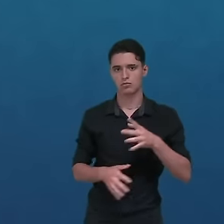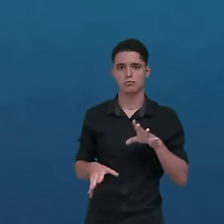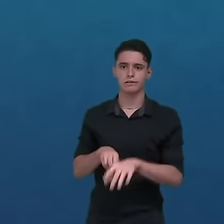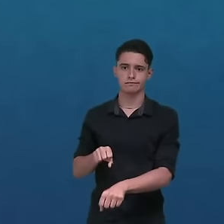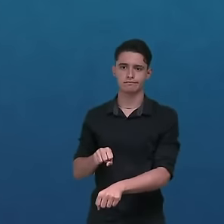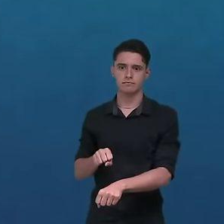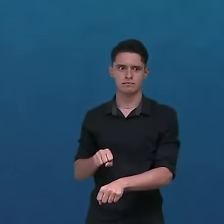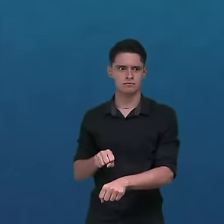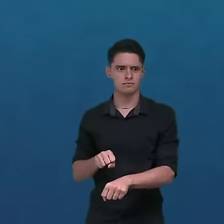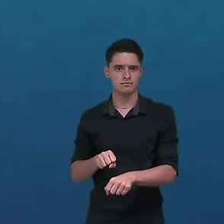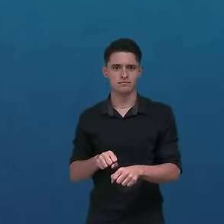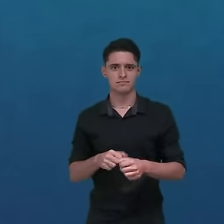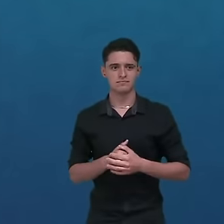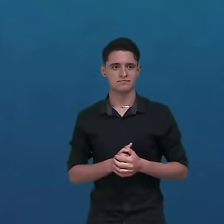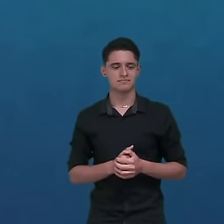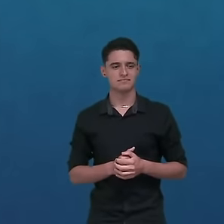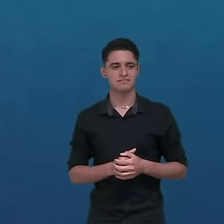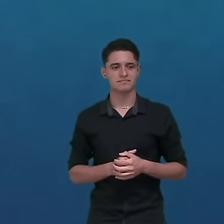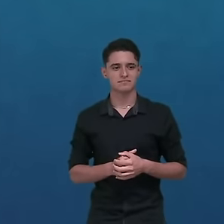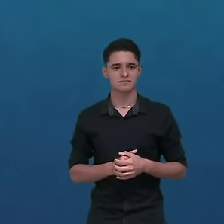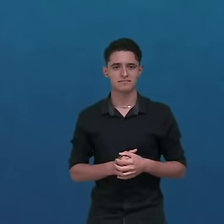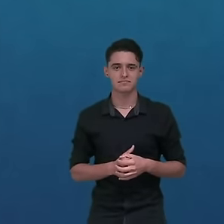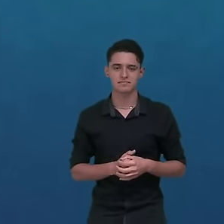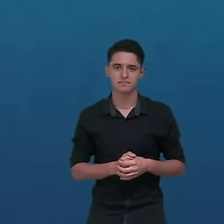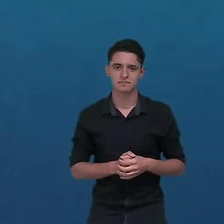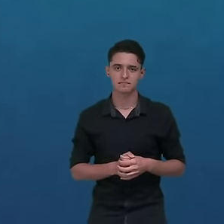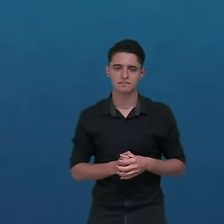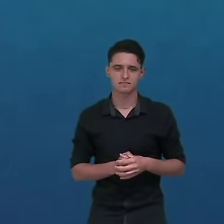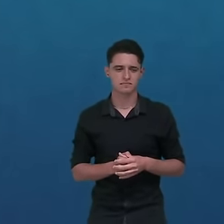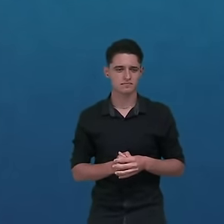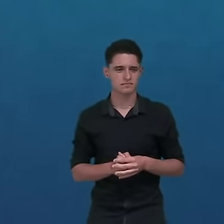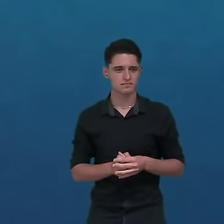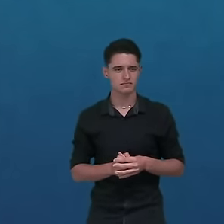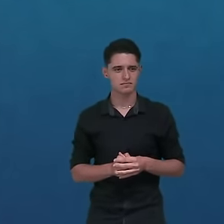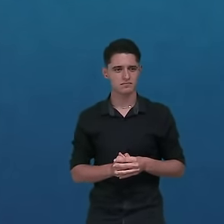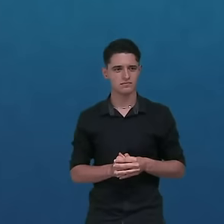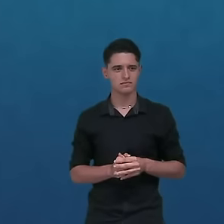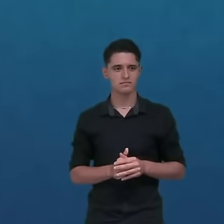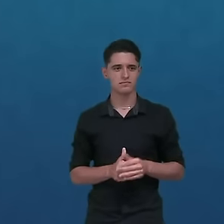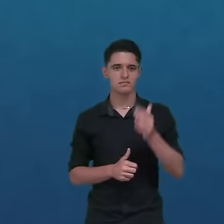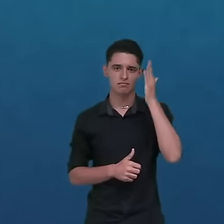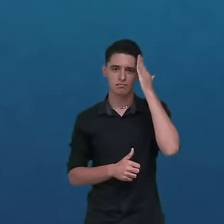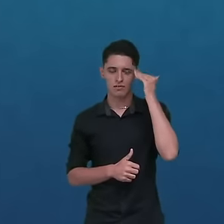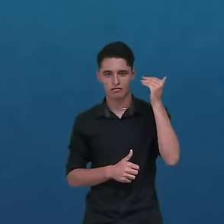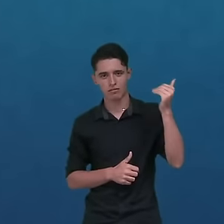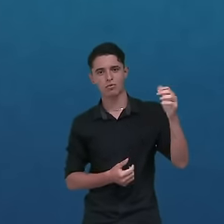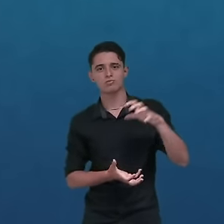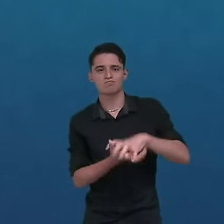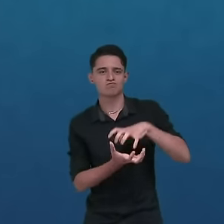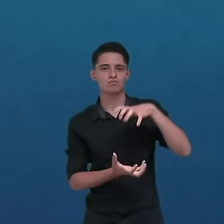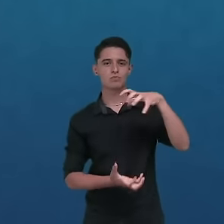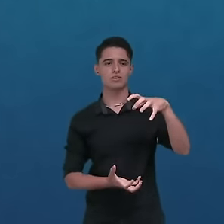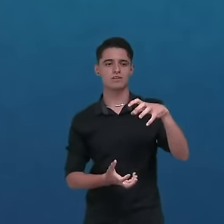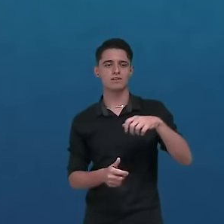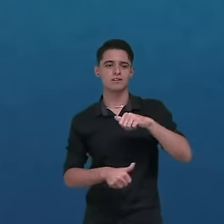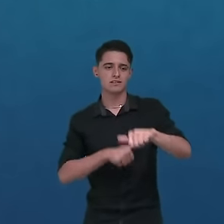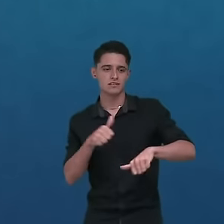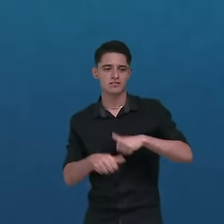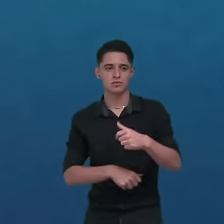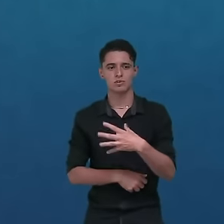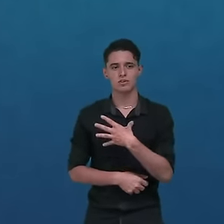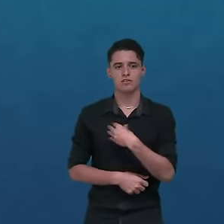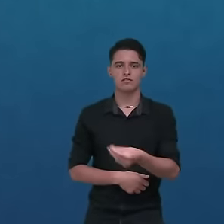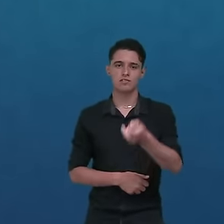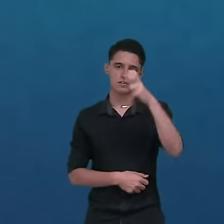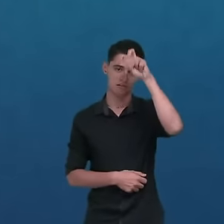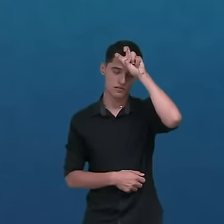recusó ser llamado filho de la filha de Faraón, escogiendo antes ser maltratado con un pueblo de Dios, de que por un poco de